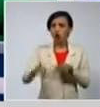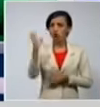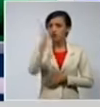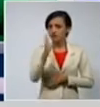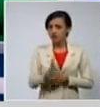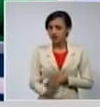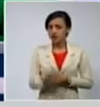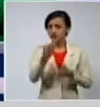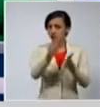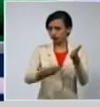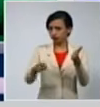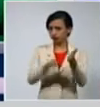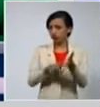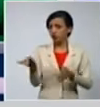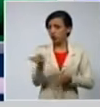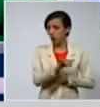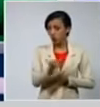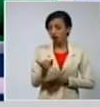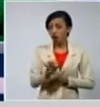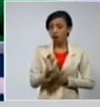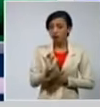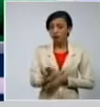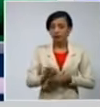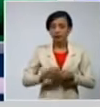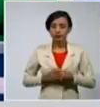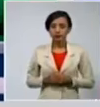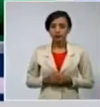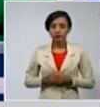pues son mucho más